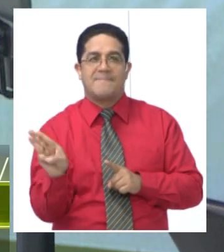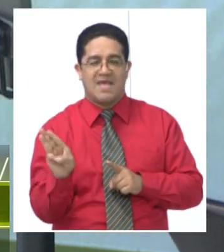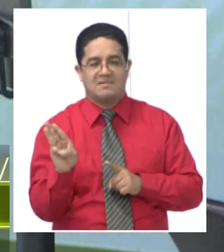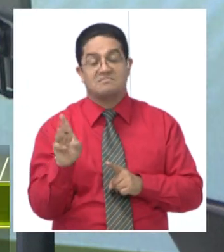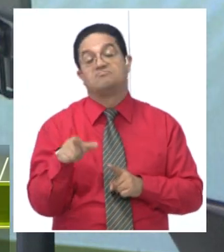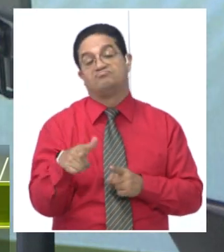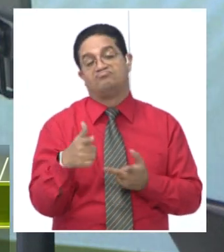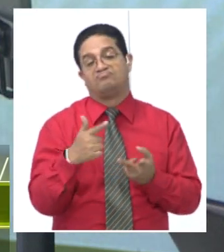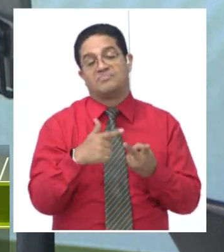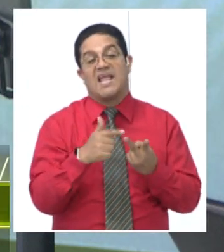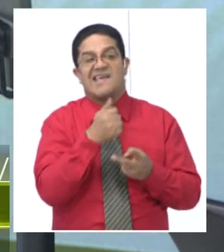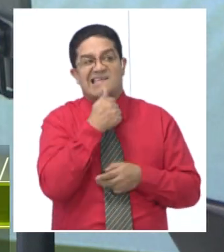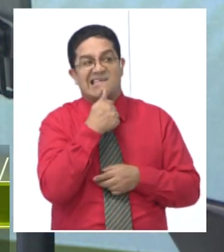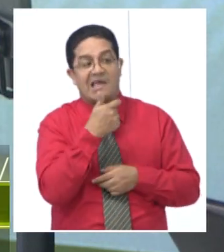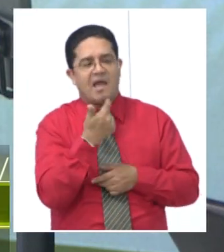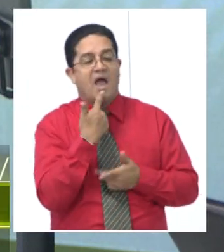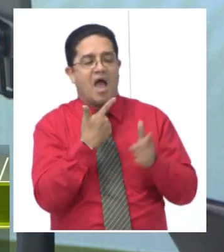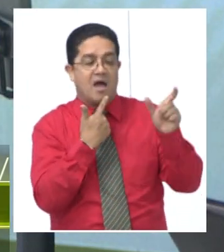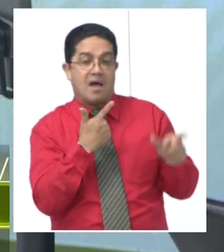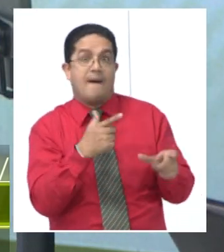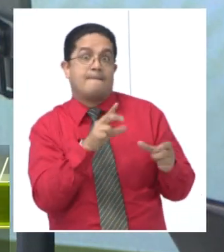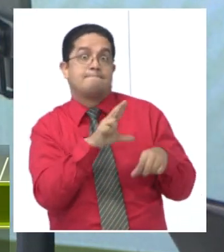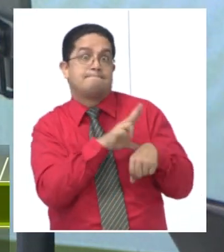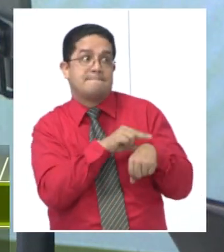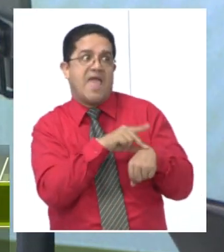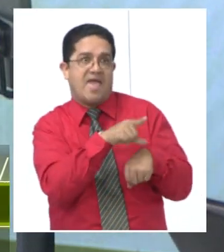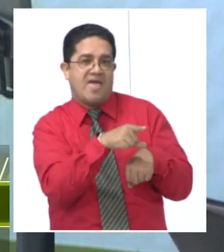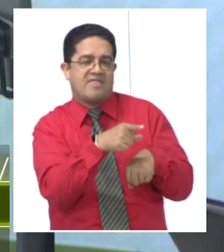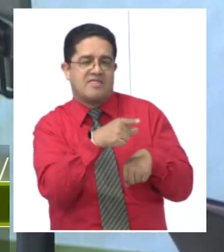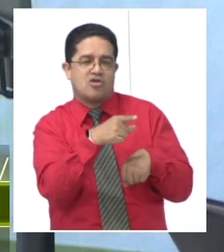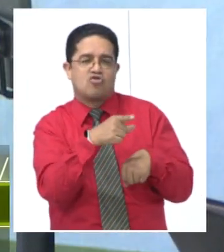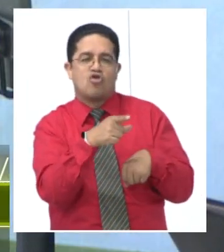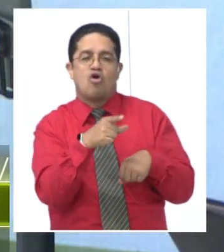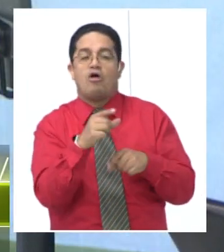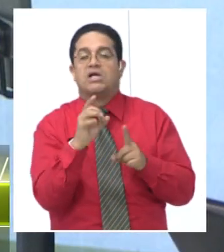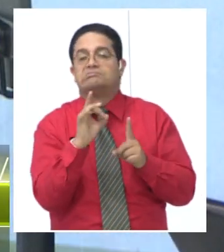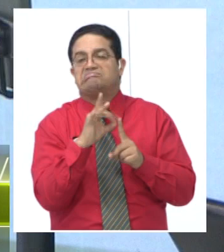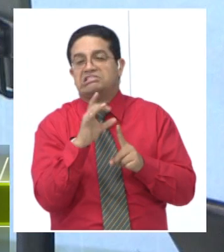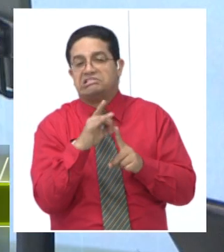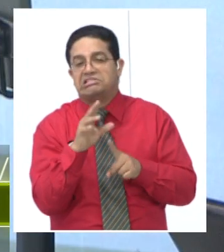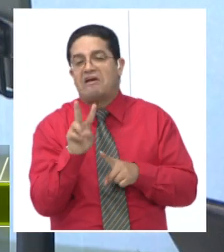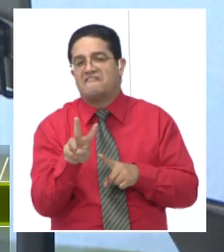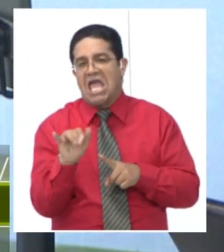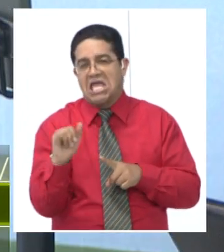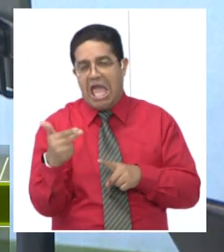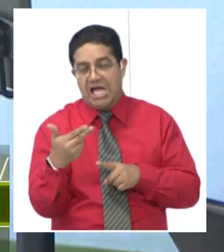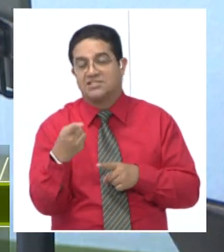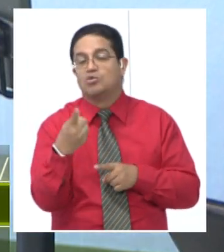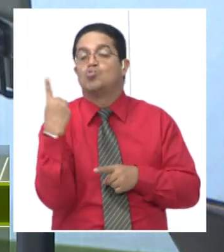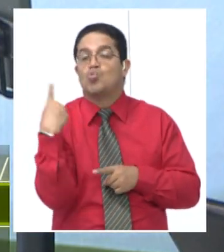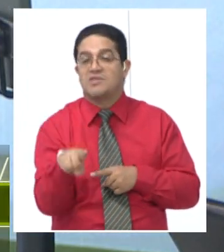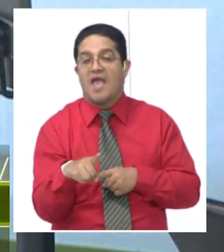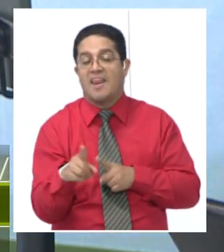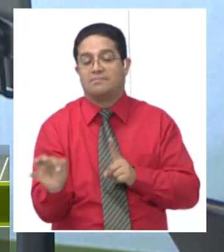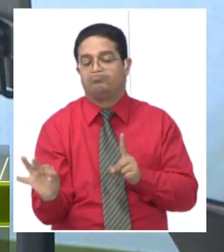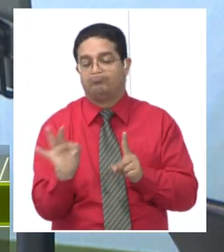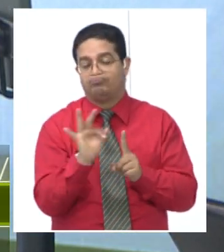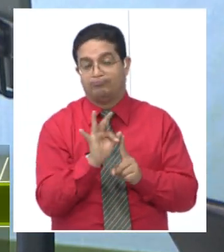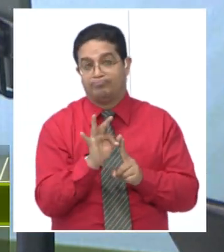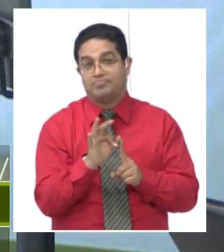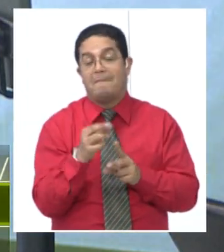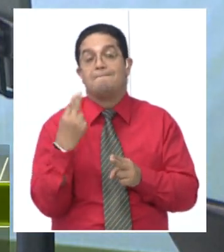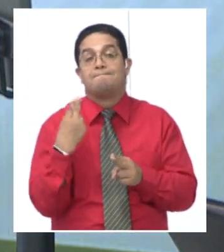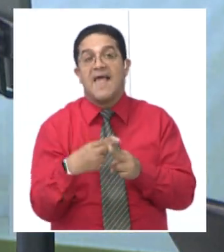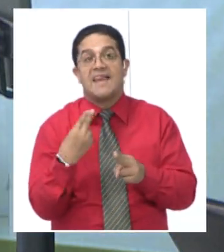indica es el infectólogo, que es el médico encargado de tratar VIH o SIDA. Y entonces, si tú tienes una infección con riesgo o